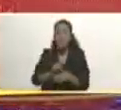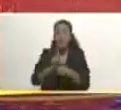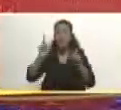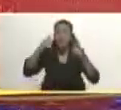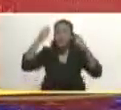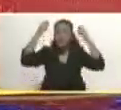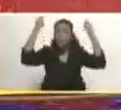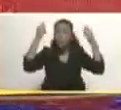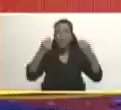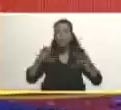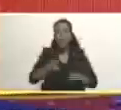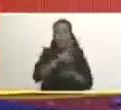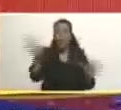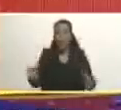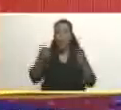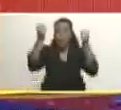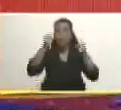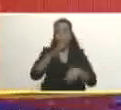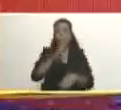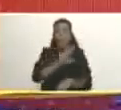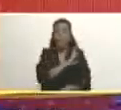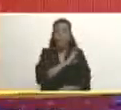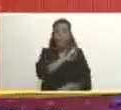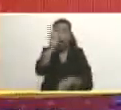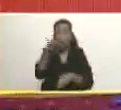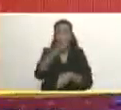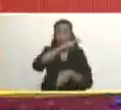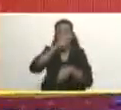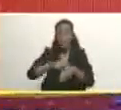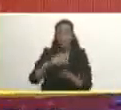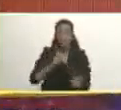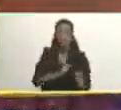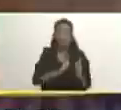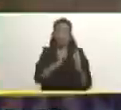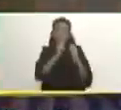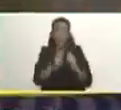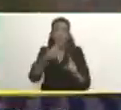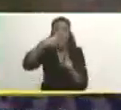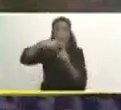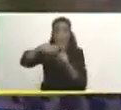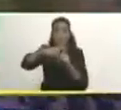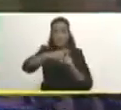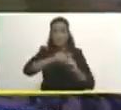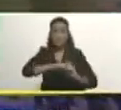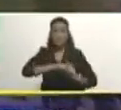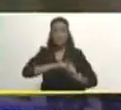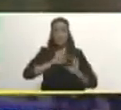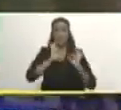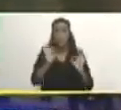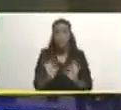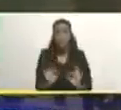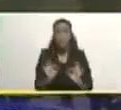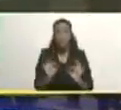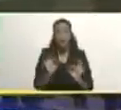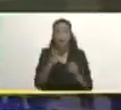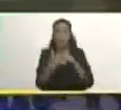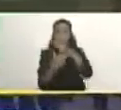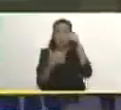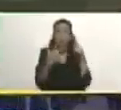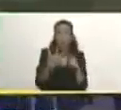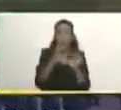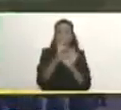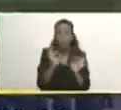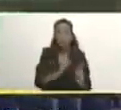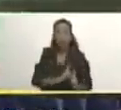gloriosas notas del himno de la Guardia Nacional, entrega la condecoración de la Cruz de la Fuerza Armada de Cooperación en sus tres clases